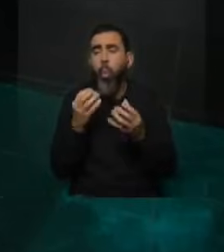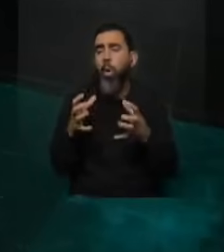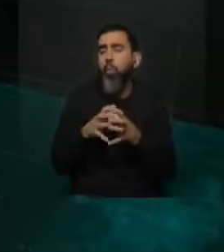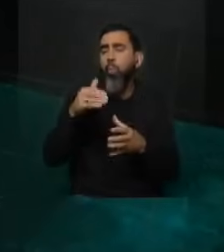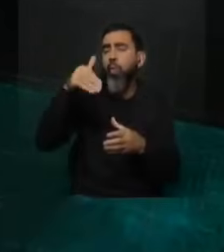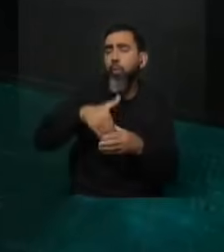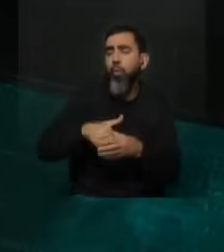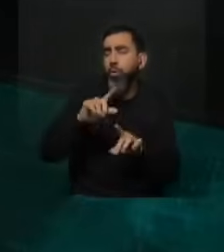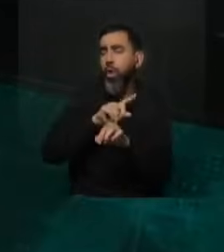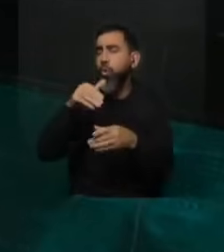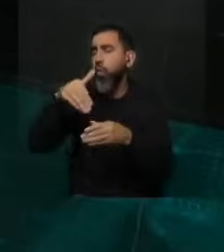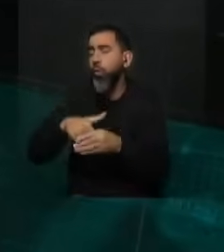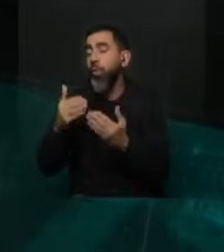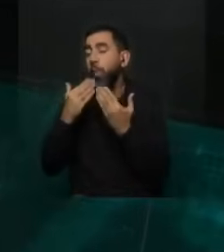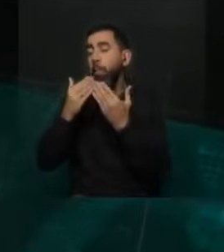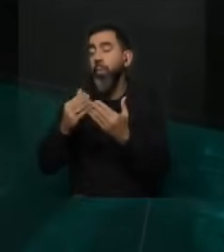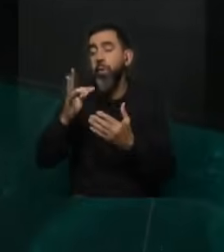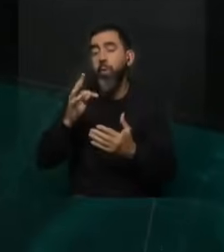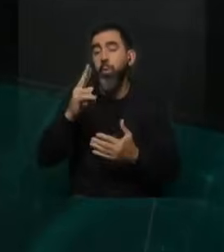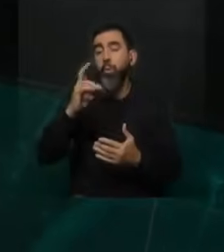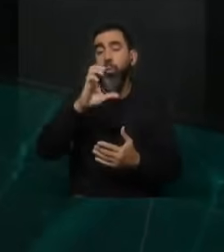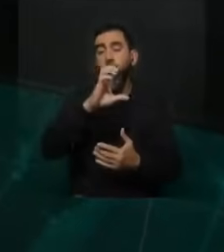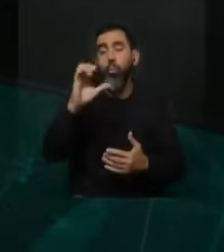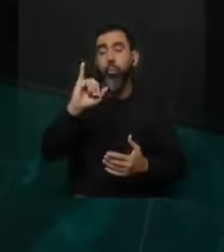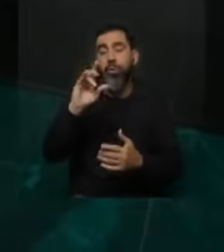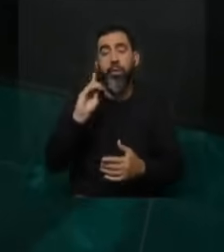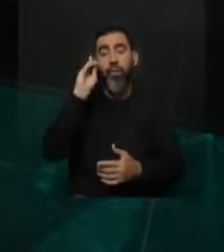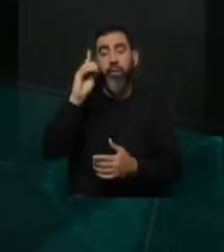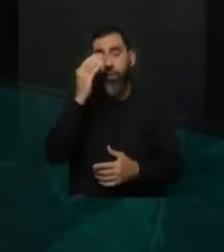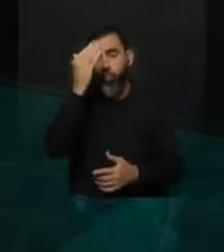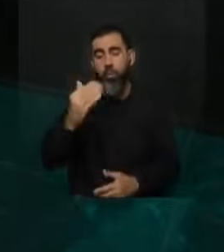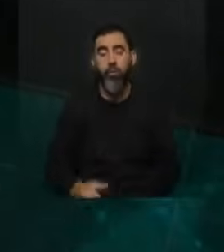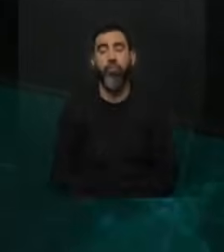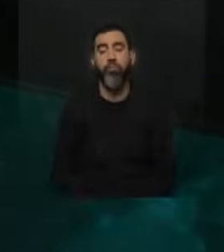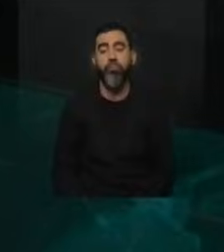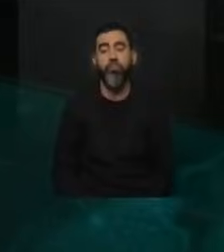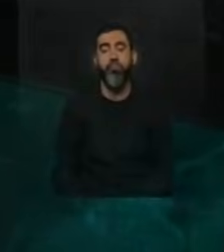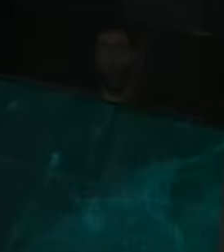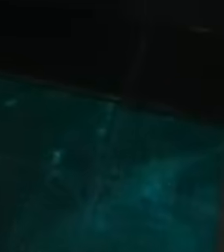votan Cuáles no Bueno se lo preguntamos a la vuelta de la pausa al diputado frente amista Mariano